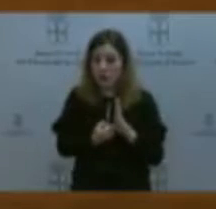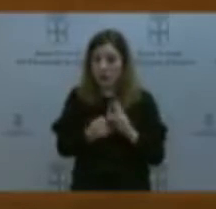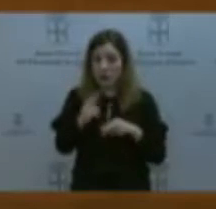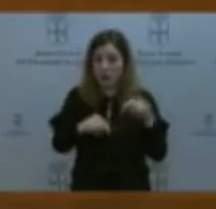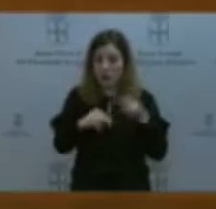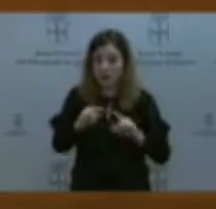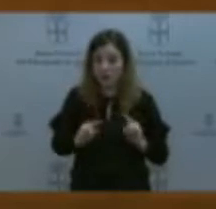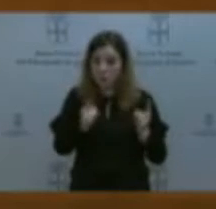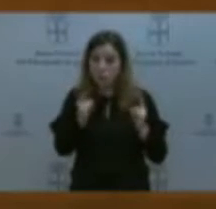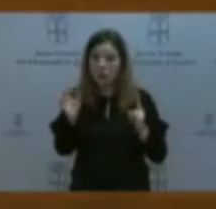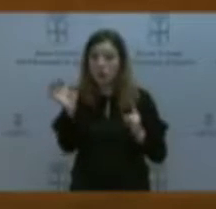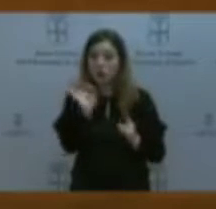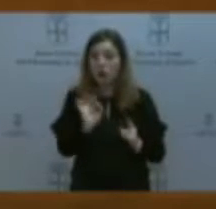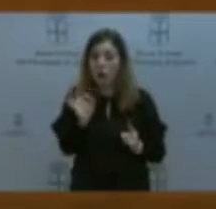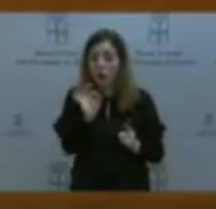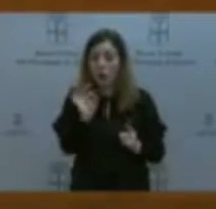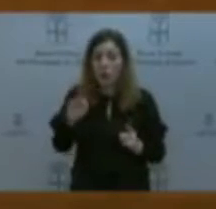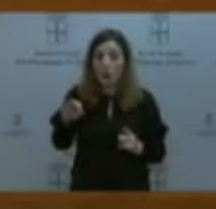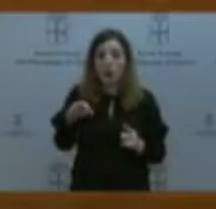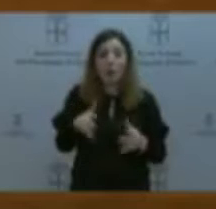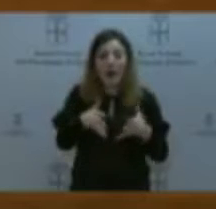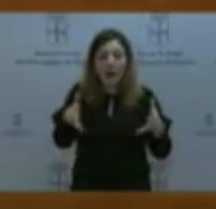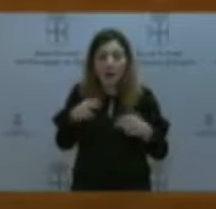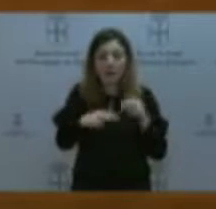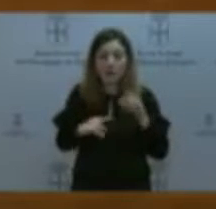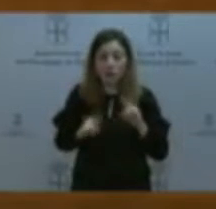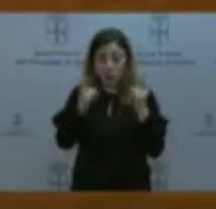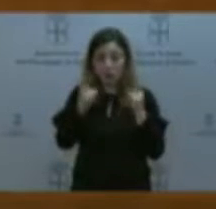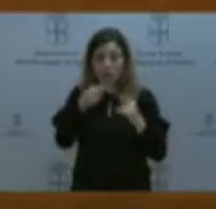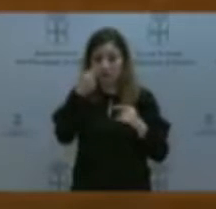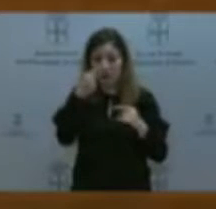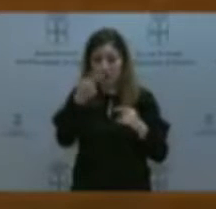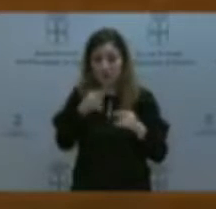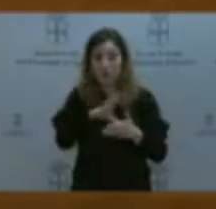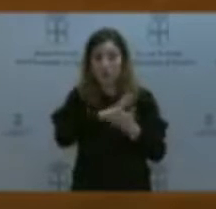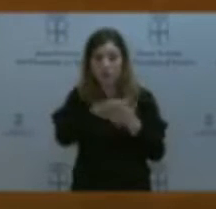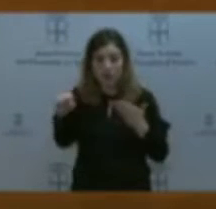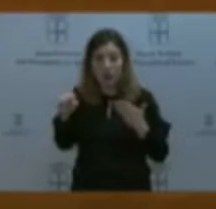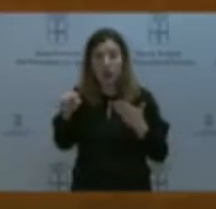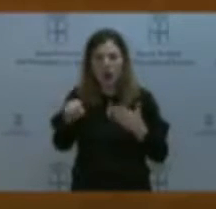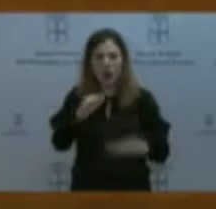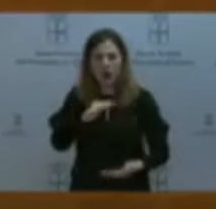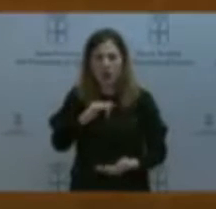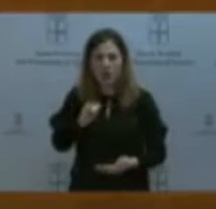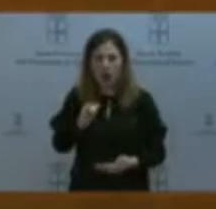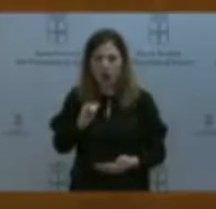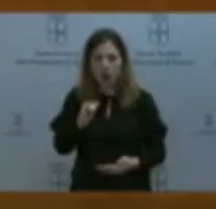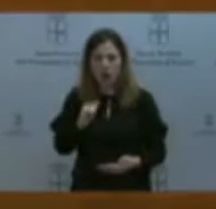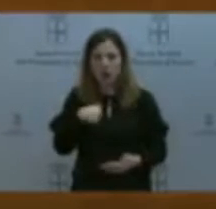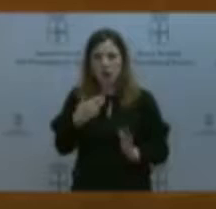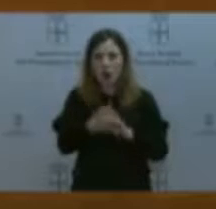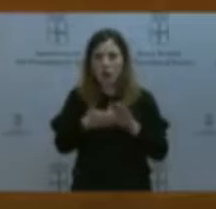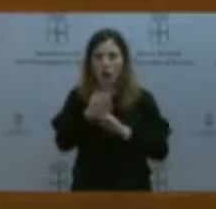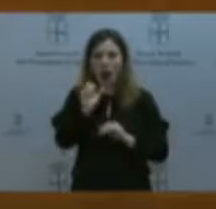grandes infraestructuras de interés general, que tienen una alta capacidad, y me refiero principalmente a la A66 por un lado y a la A8 por